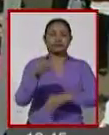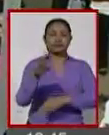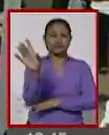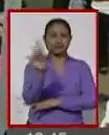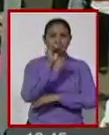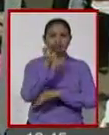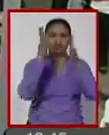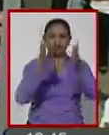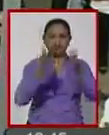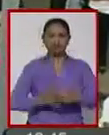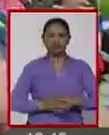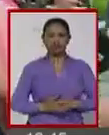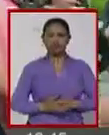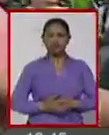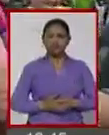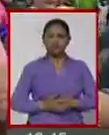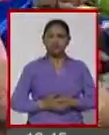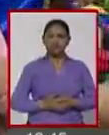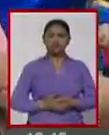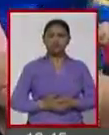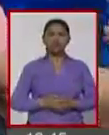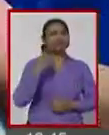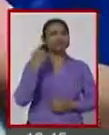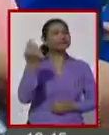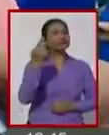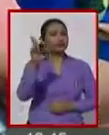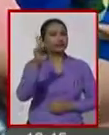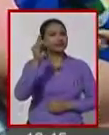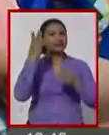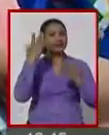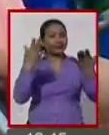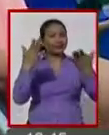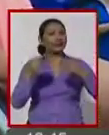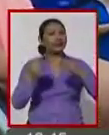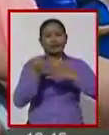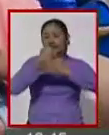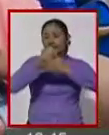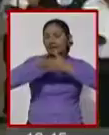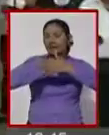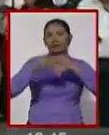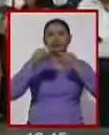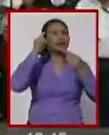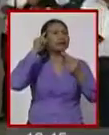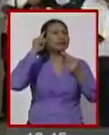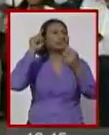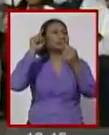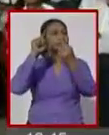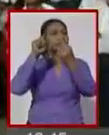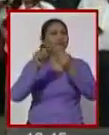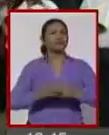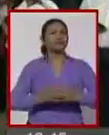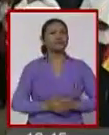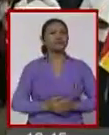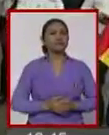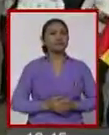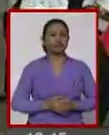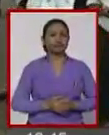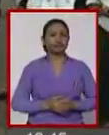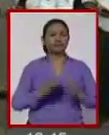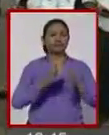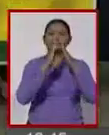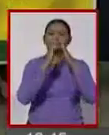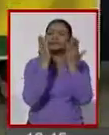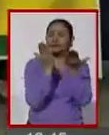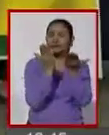bolivianos. Sí, así es, donde siempre los bolivianos hemos nacido con esa mentalidad, hasta en el